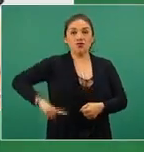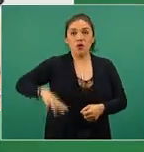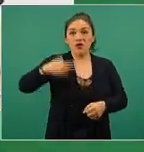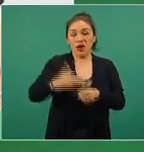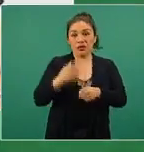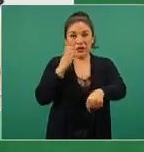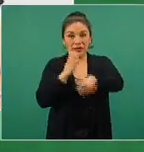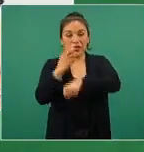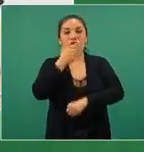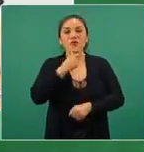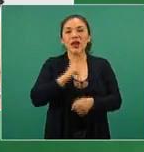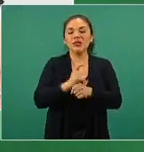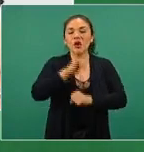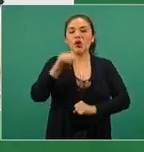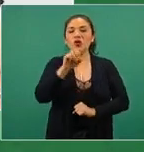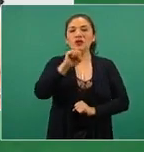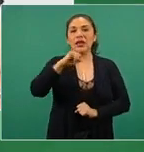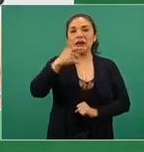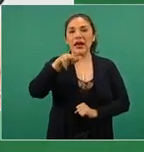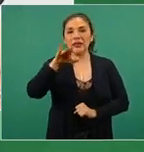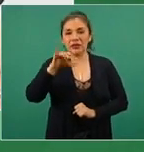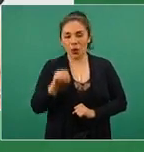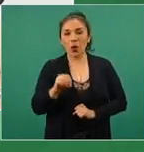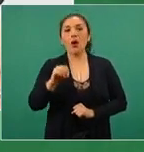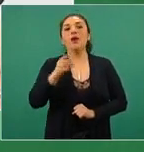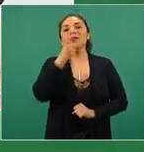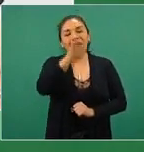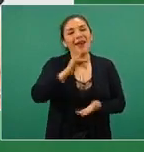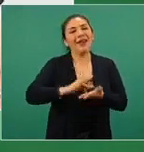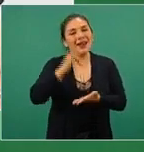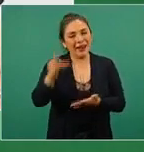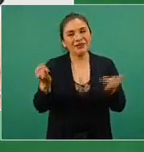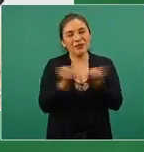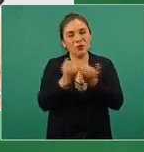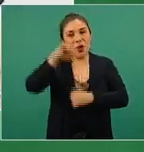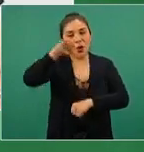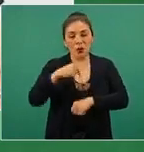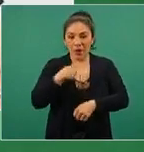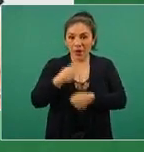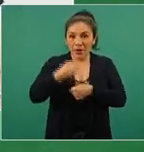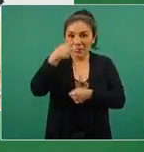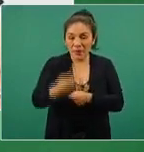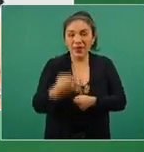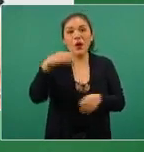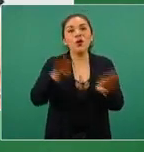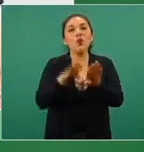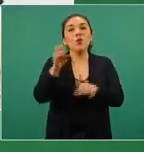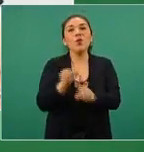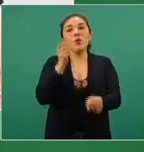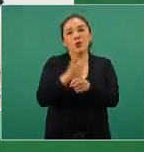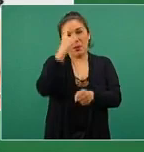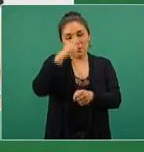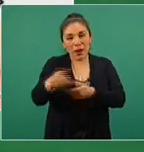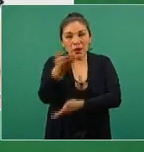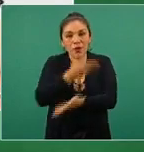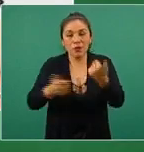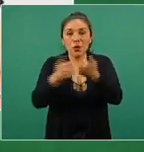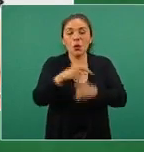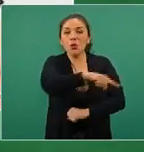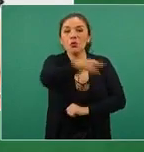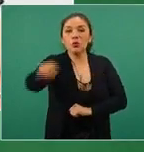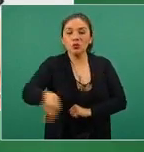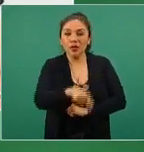del estado, el licenciado José Ignacio Peralta Sánchez, agradecemos esta invitación y la oportunidad de compartir con todas y